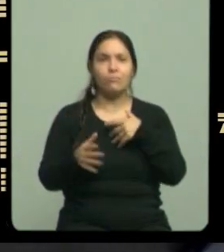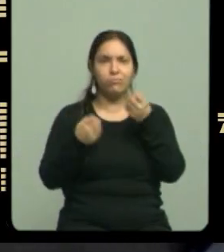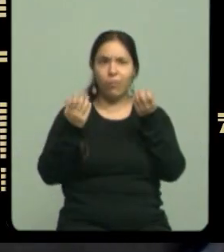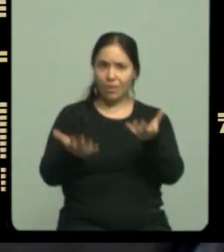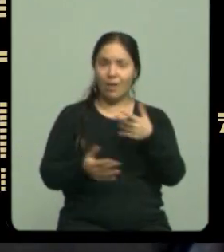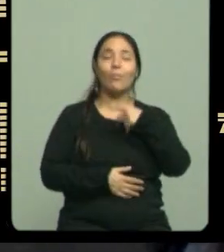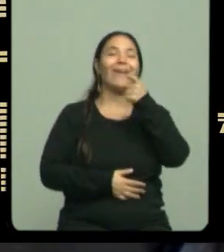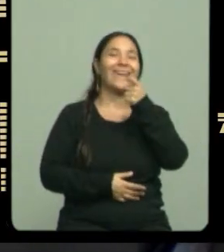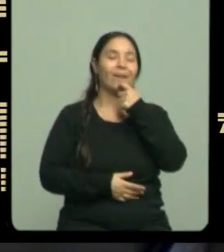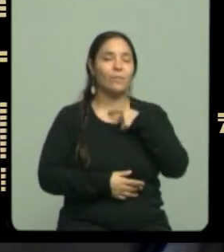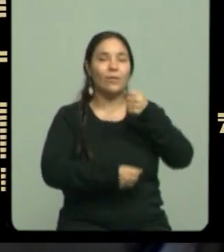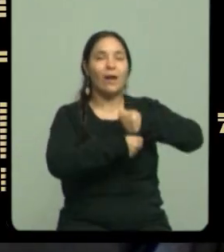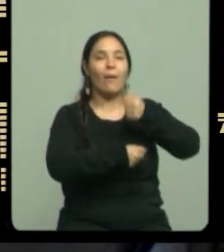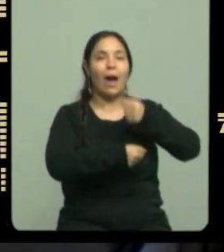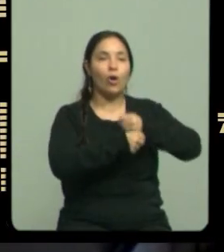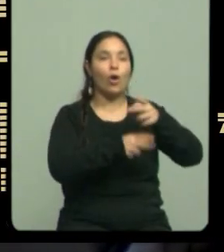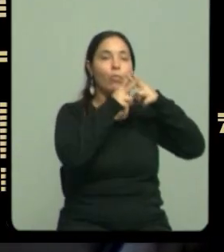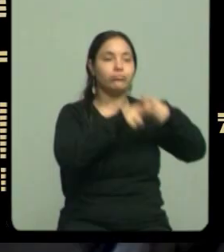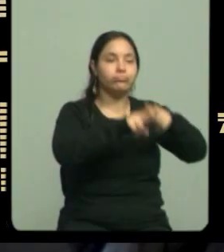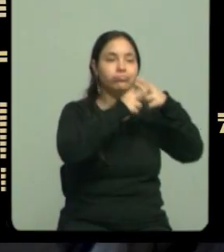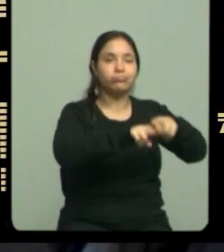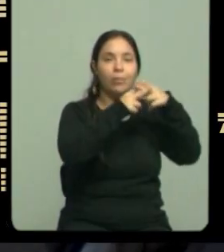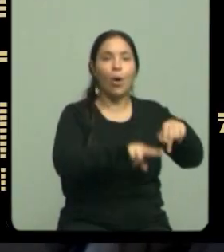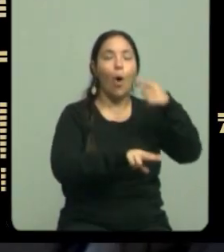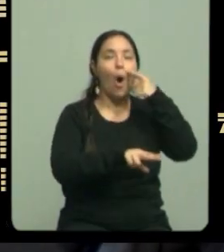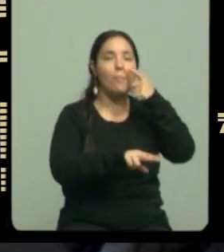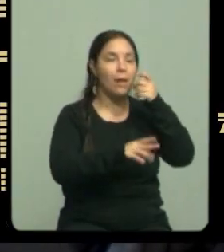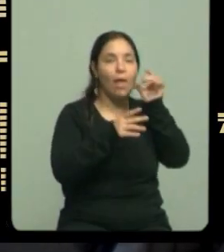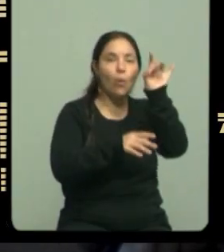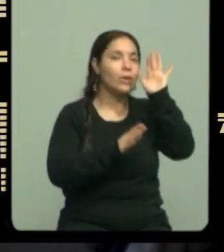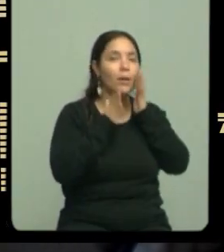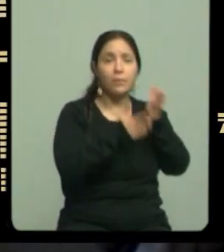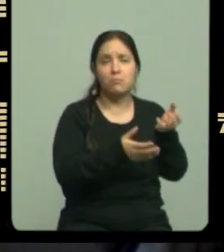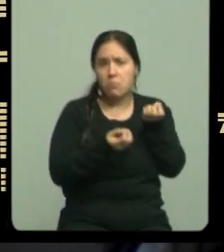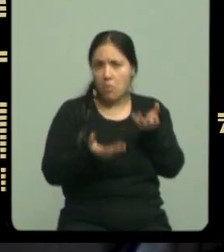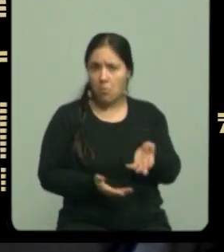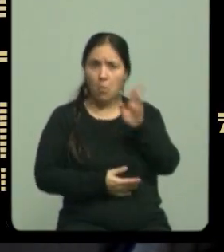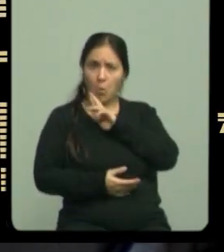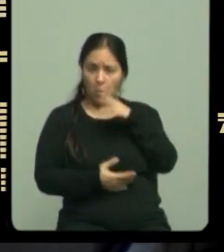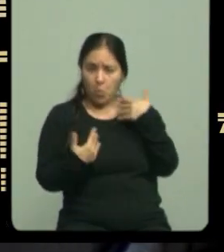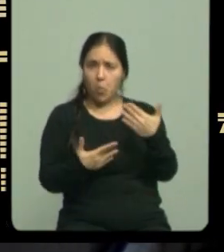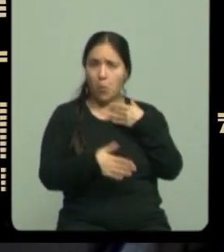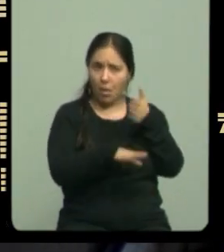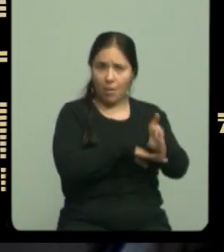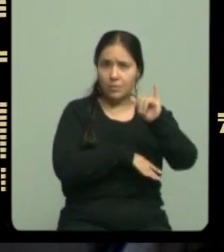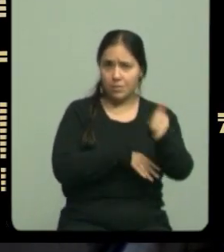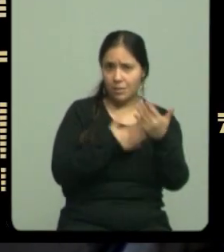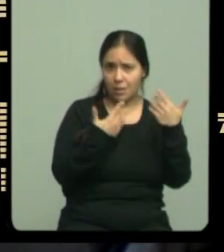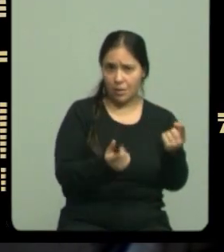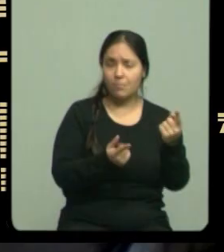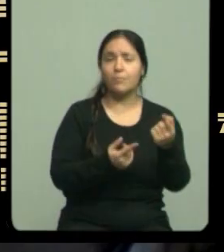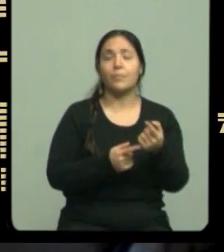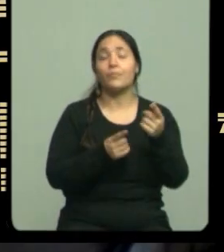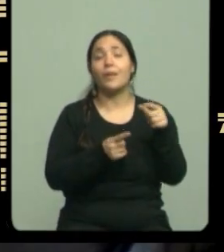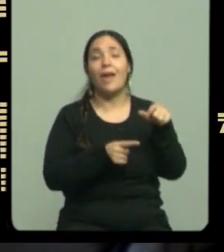en tareas de mantenimiento, ¿por qué son de varones y las mujeres también pueden acceder? Eso es